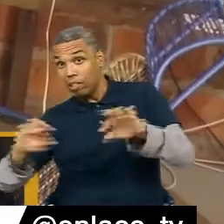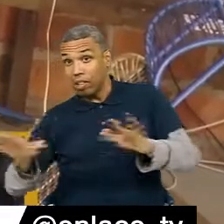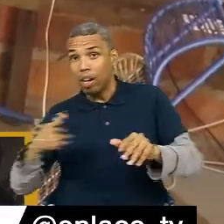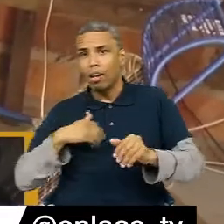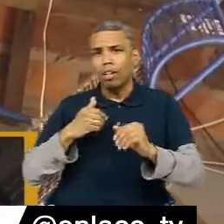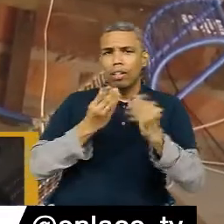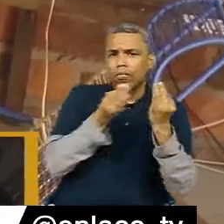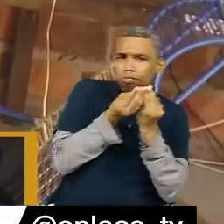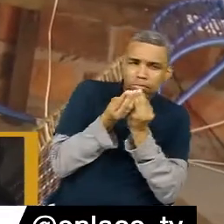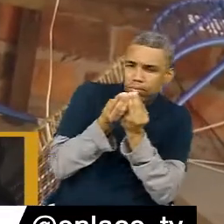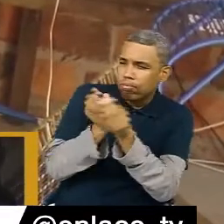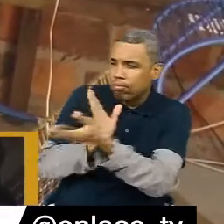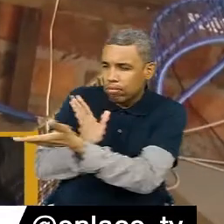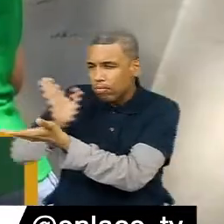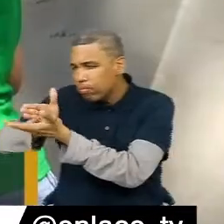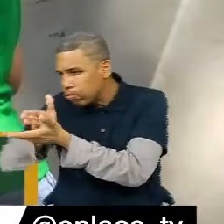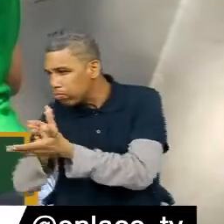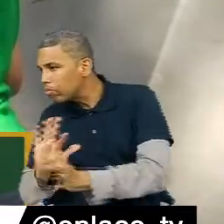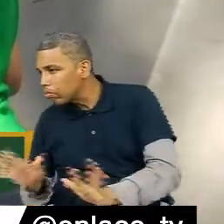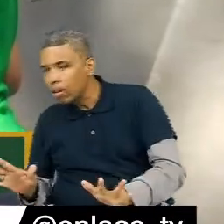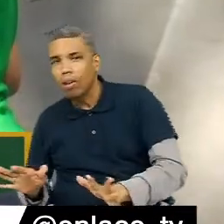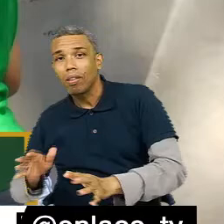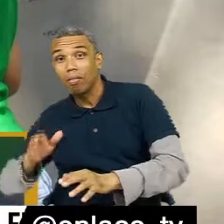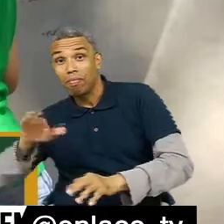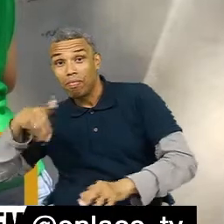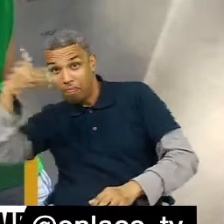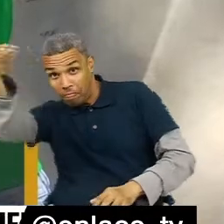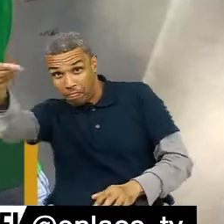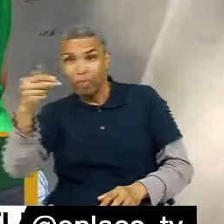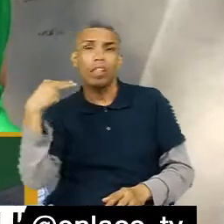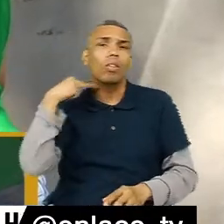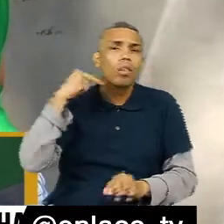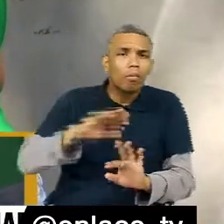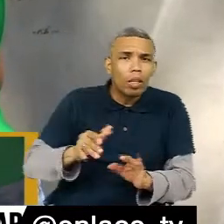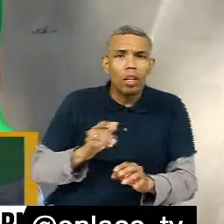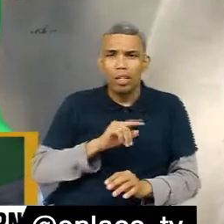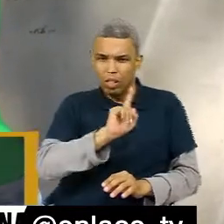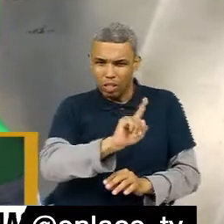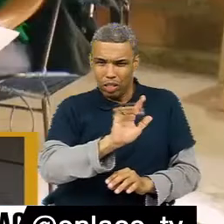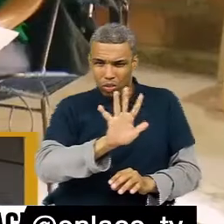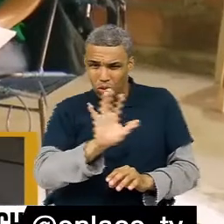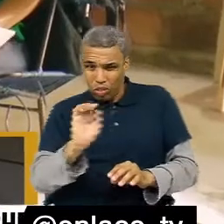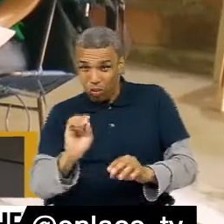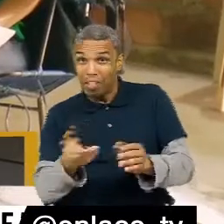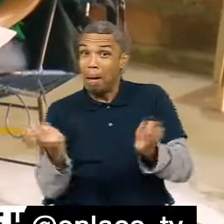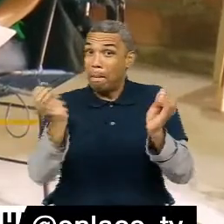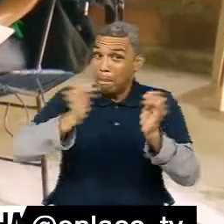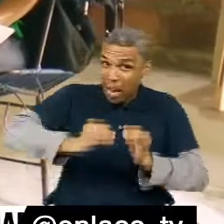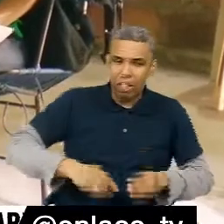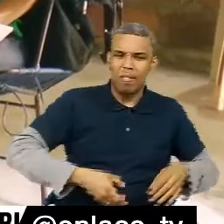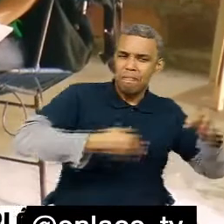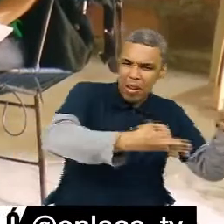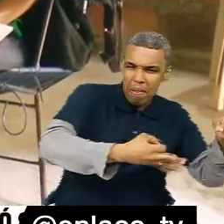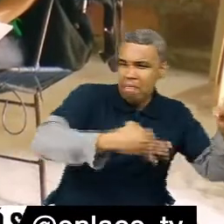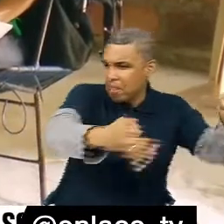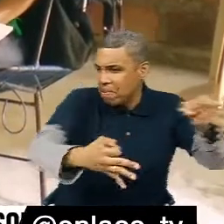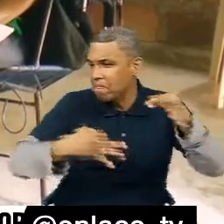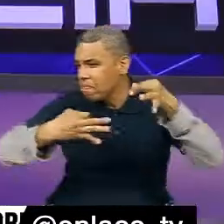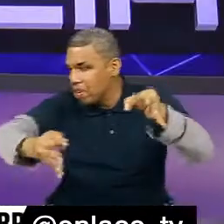por otras zonas de la ciudad. En noviembre próximo se espera sean entregados 150 títulos de esta etapa de verificación.